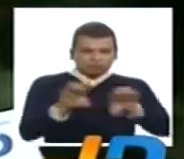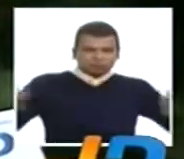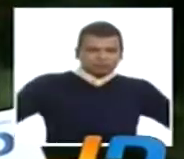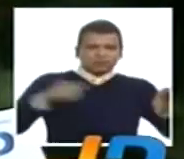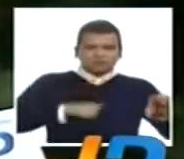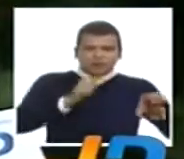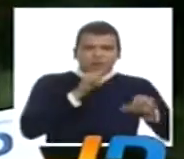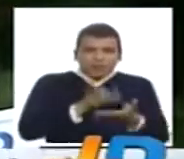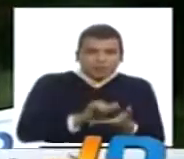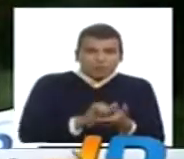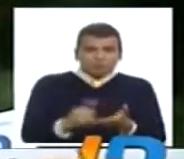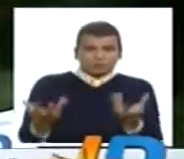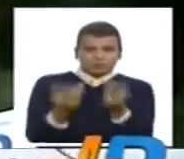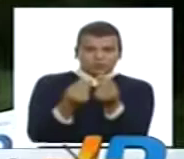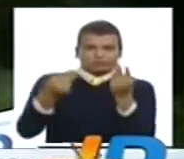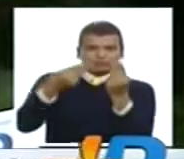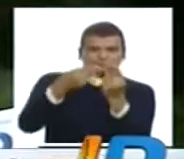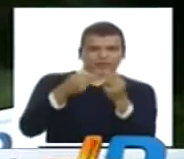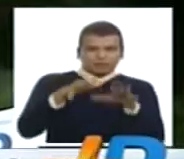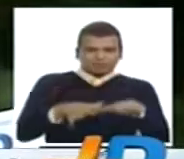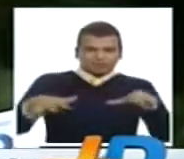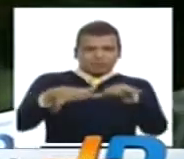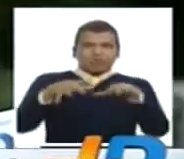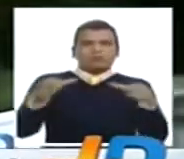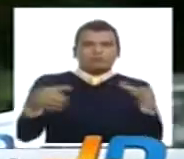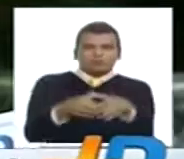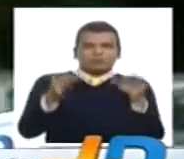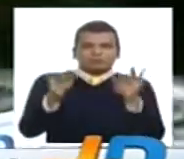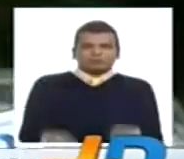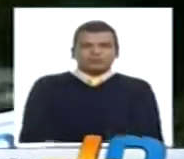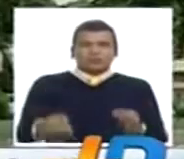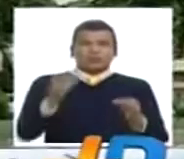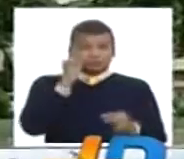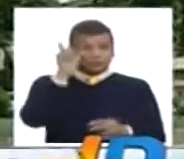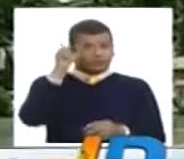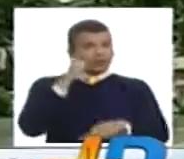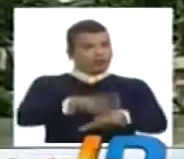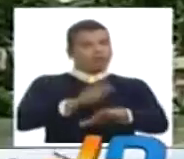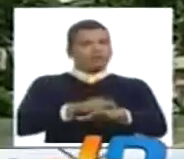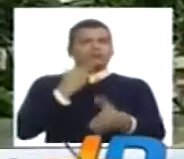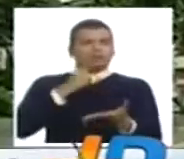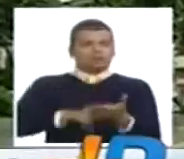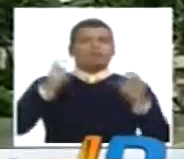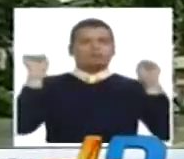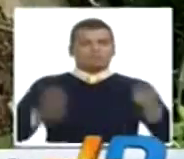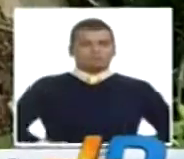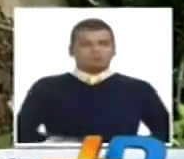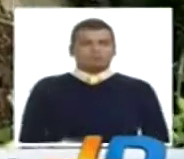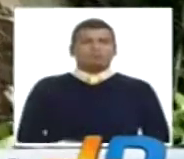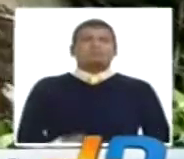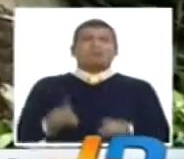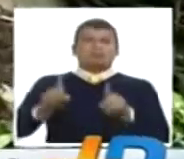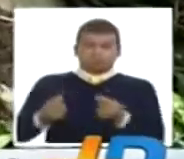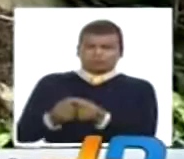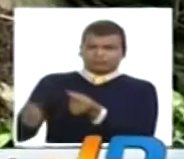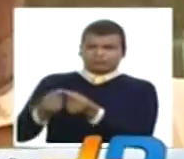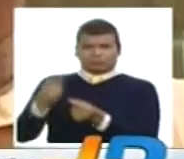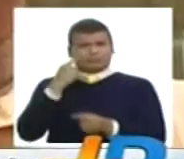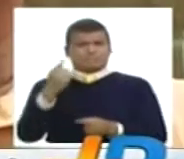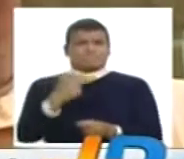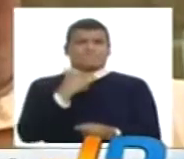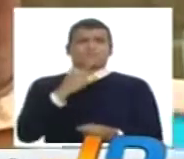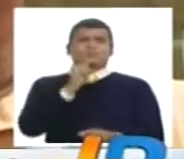en Cali, a través del Departamento de Ingeniería, entrega una comunicación donde dice que es factible. Los vecinos del sector también han sufrido las consecuencias de esta